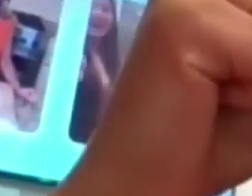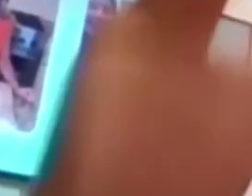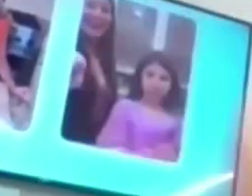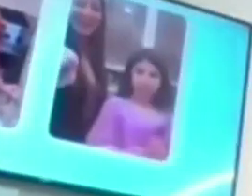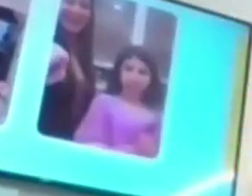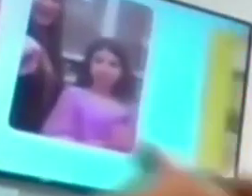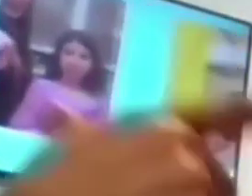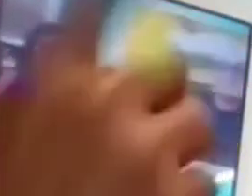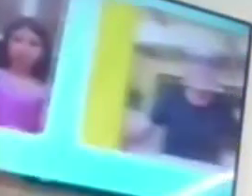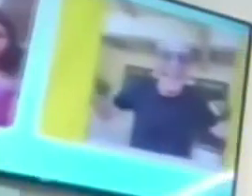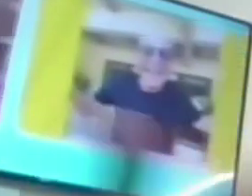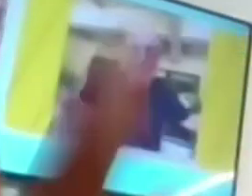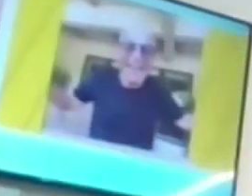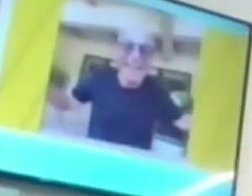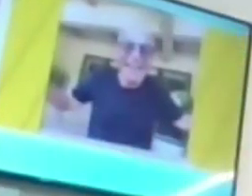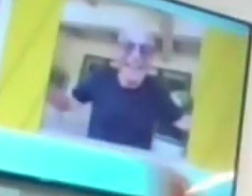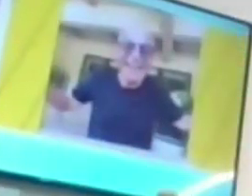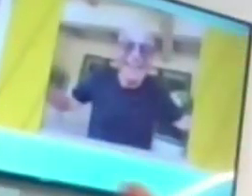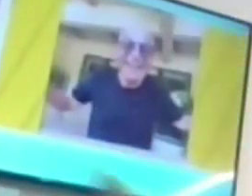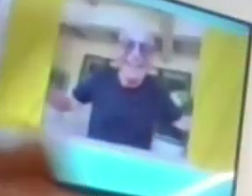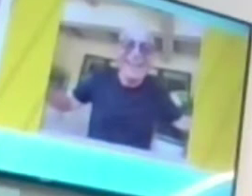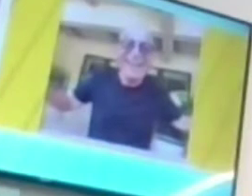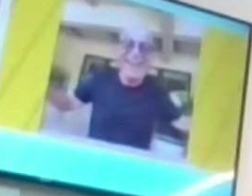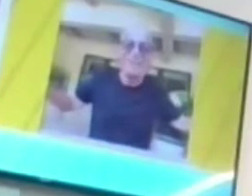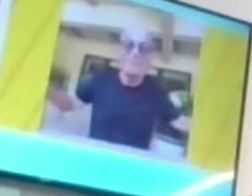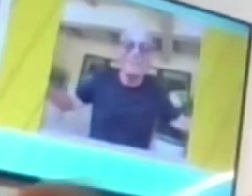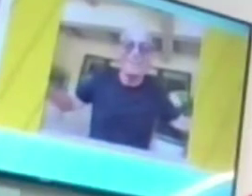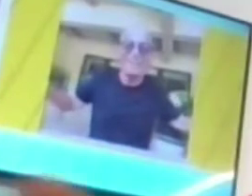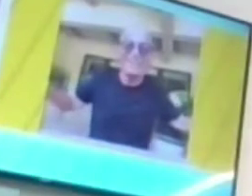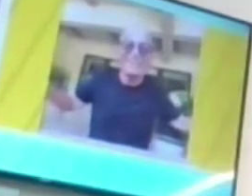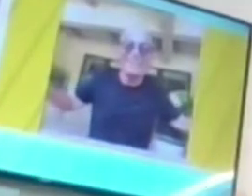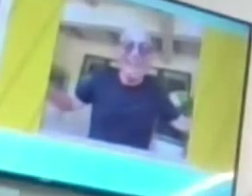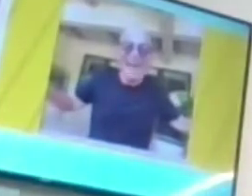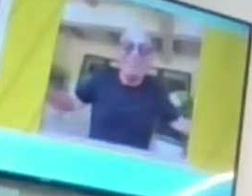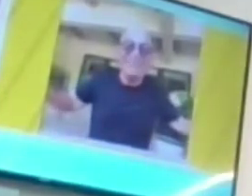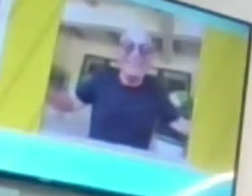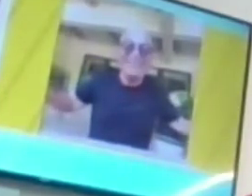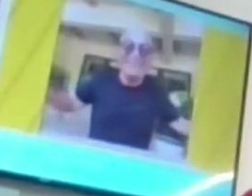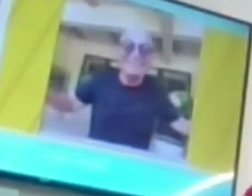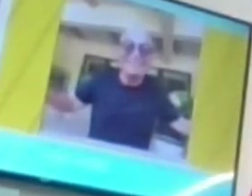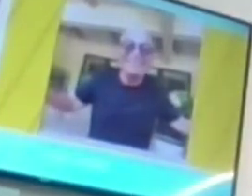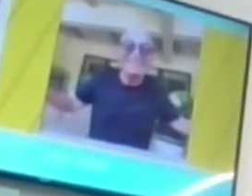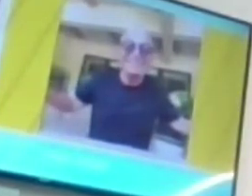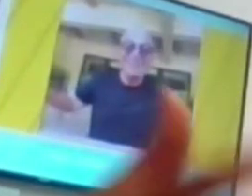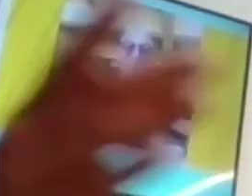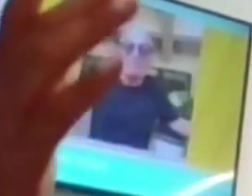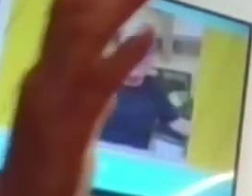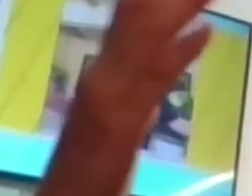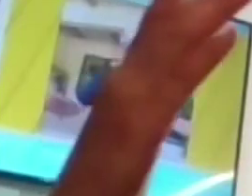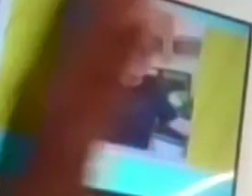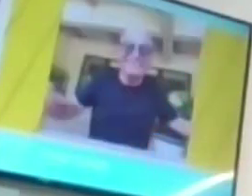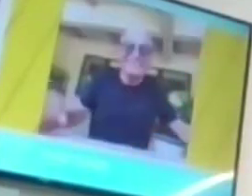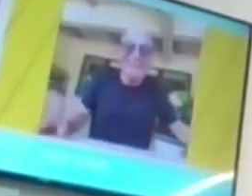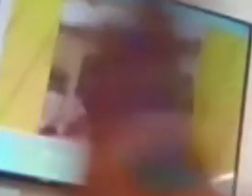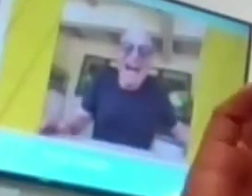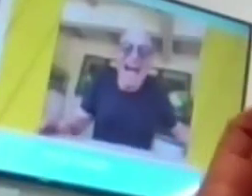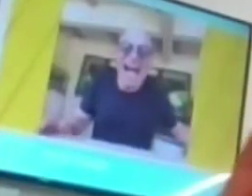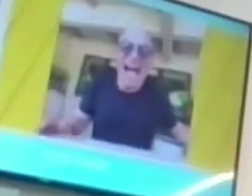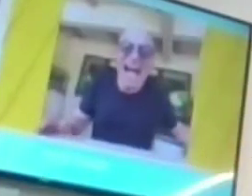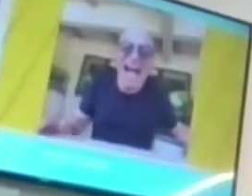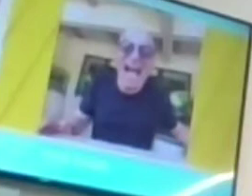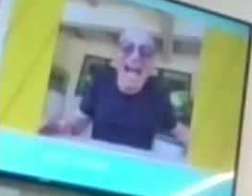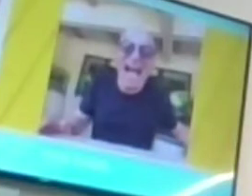pequeños comercios, tal vez alguna otra ronda, como lo anunció Nueva Jersey, para pequeños negocios, especialmente